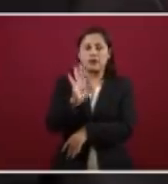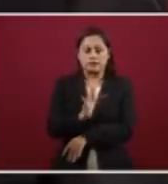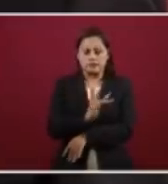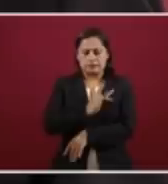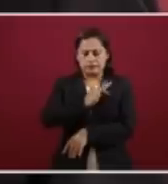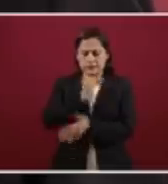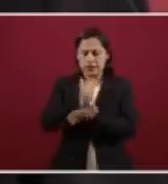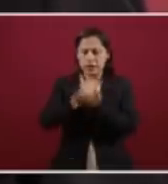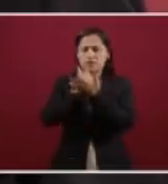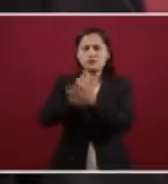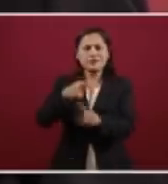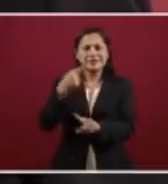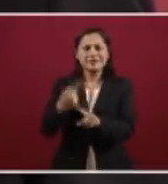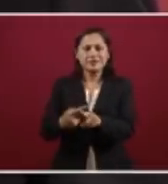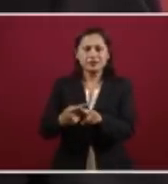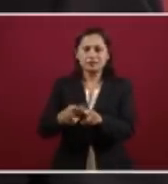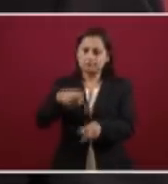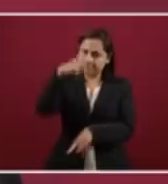si se informa